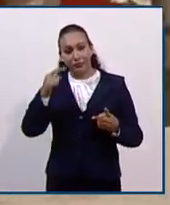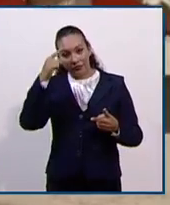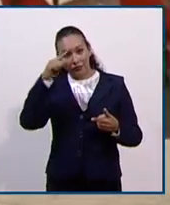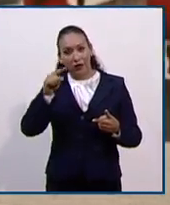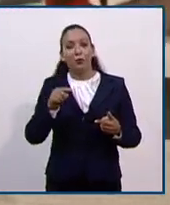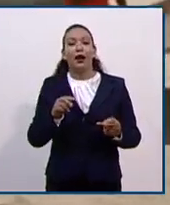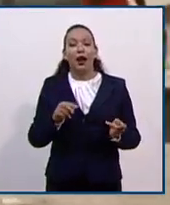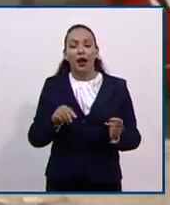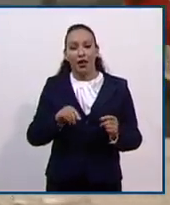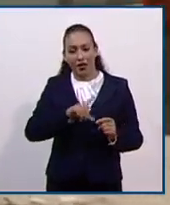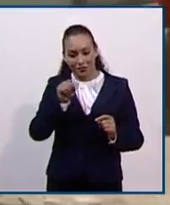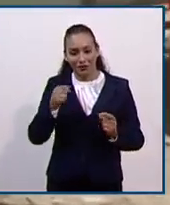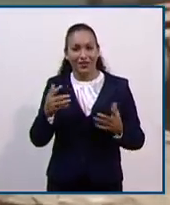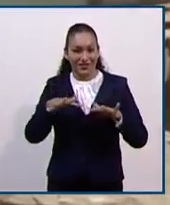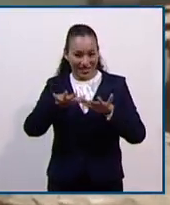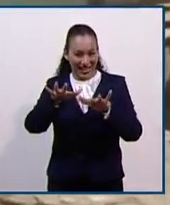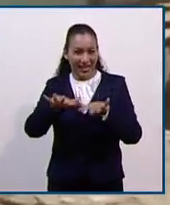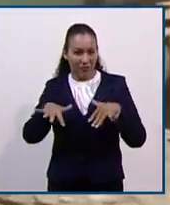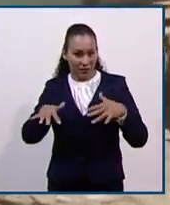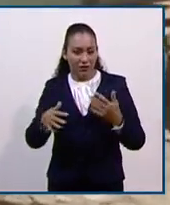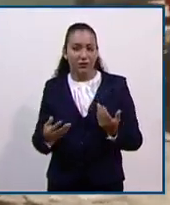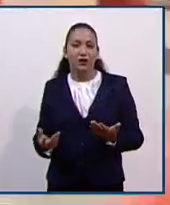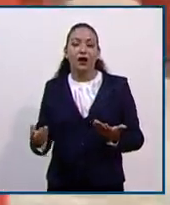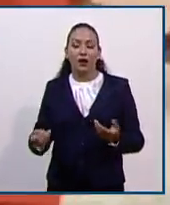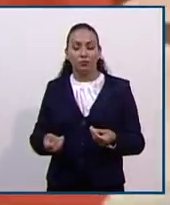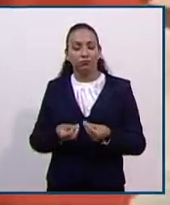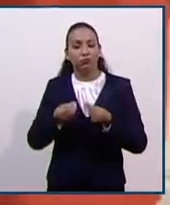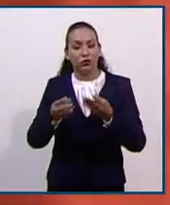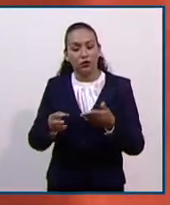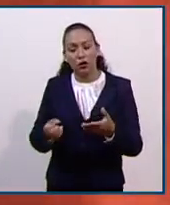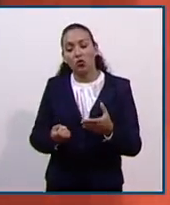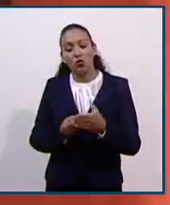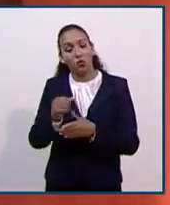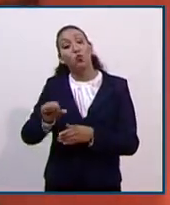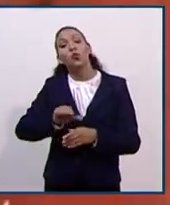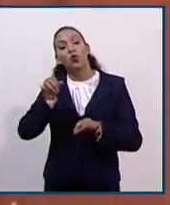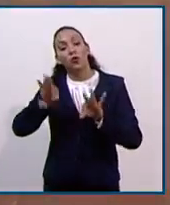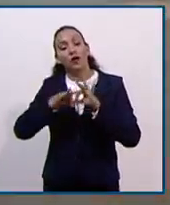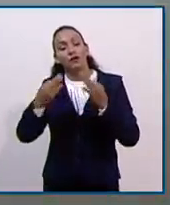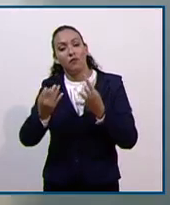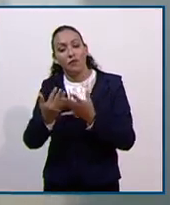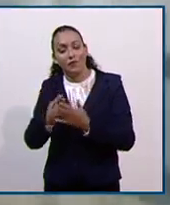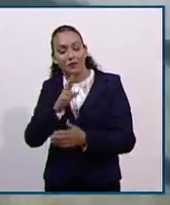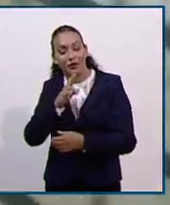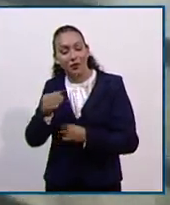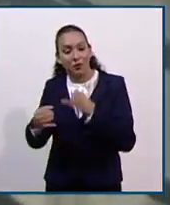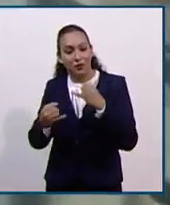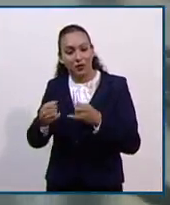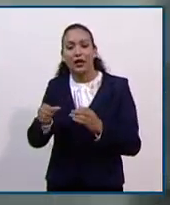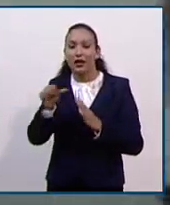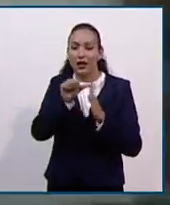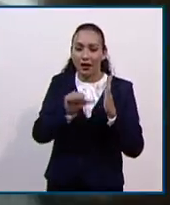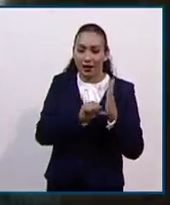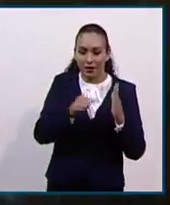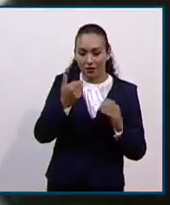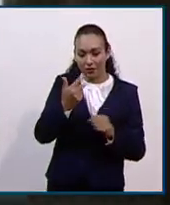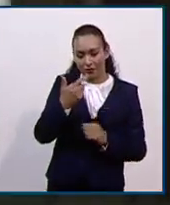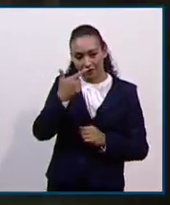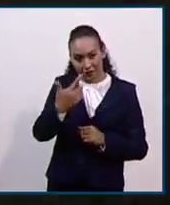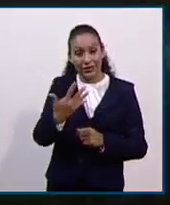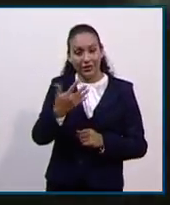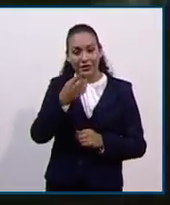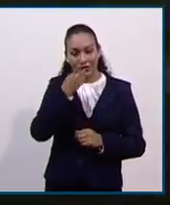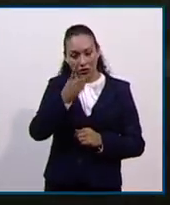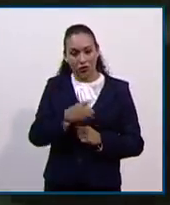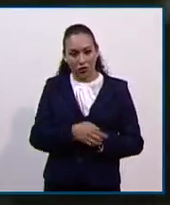debate en la audiencia respectiva la imposición de otra u otras medidas cautelares que prevé el artículo 155